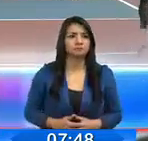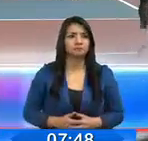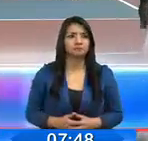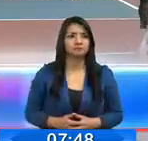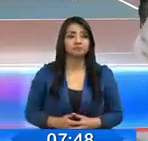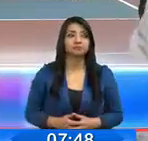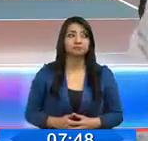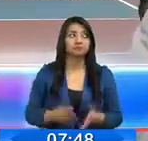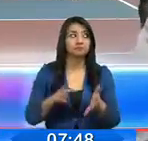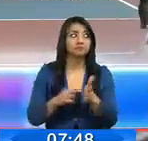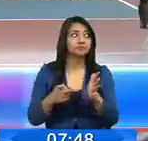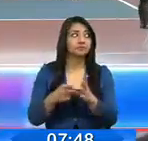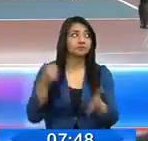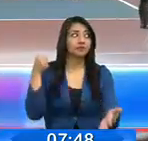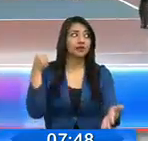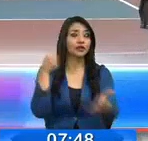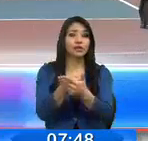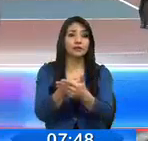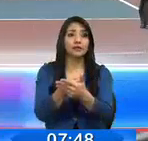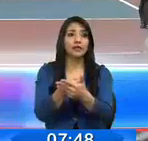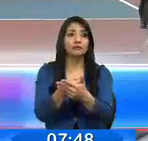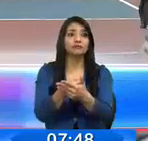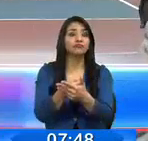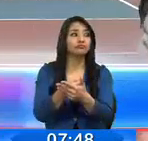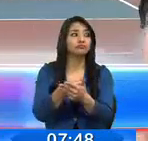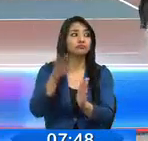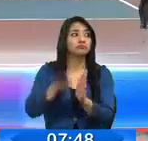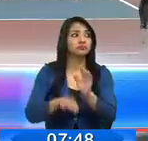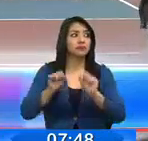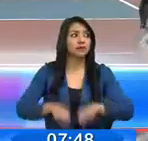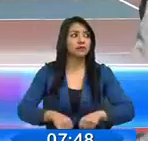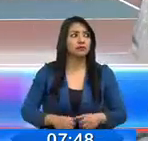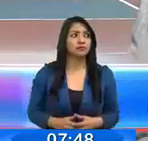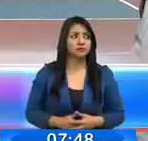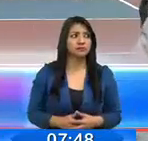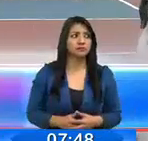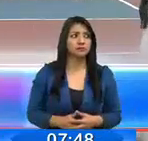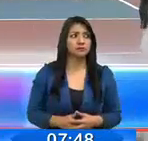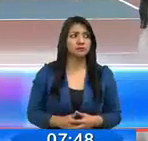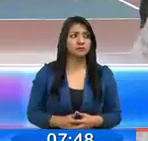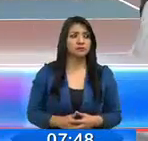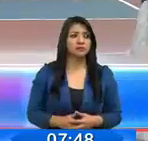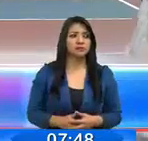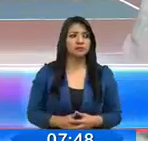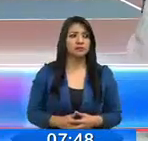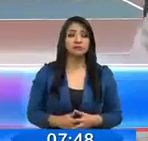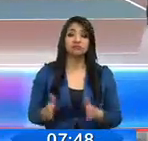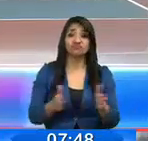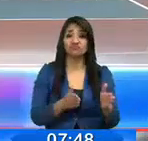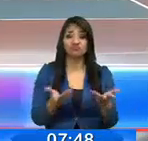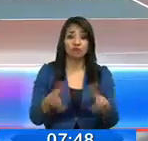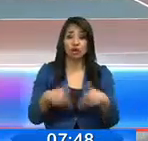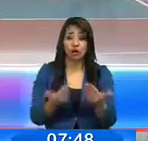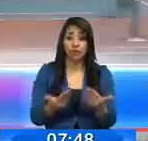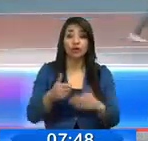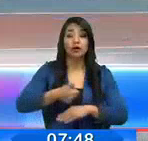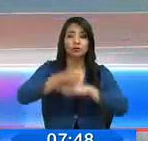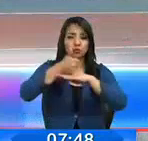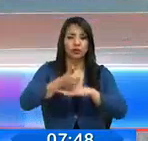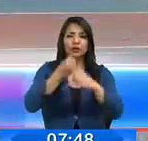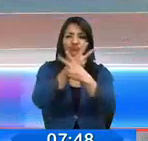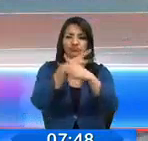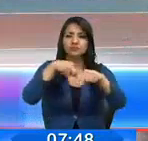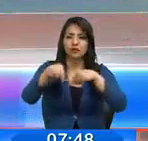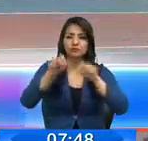se reduzcan los siniestros en accidentes de tránsito realmente en cifras que nos halagan a nosotros como AMT. Se